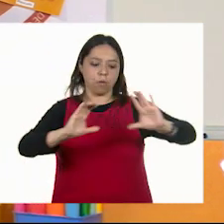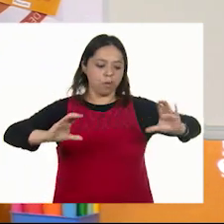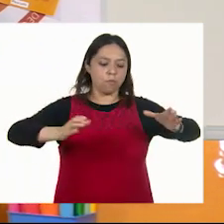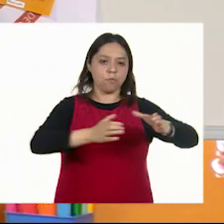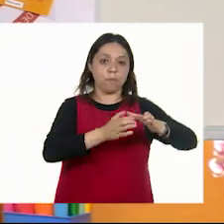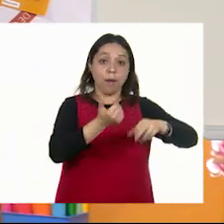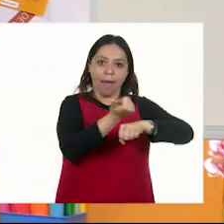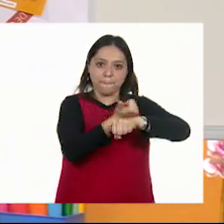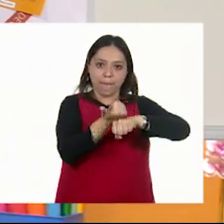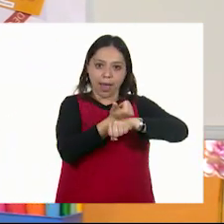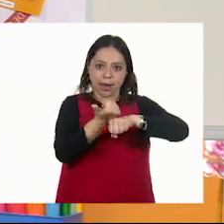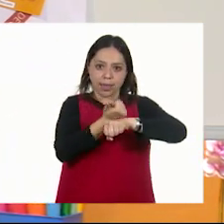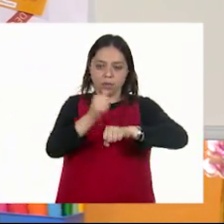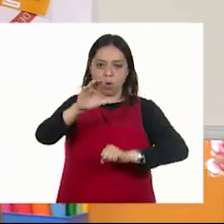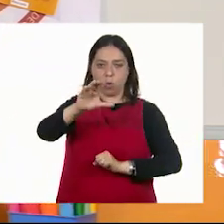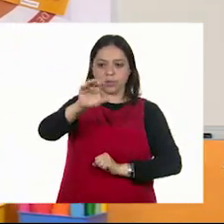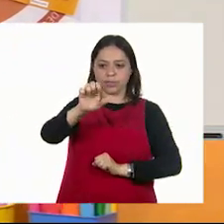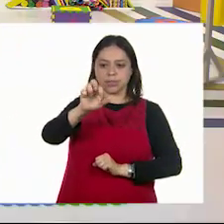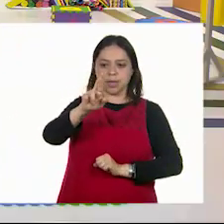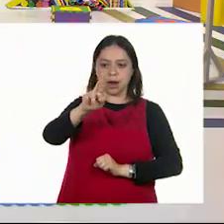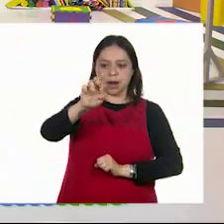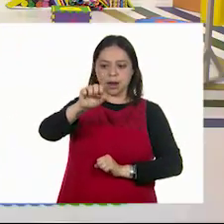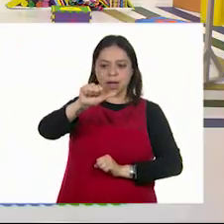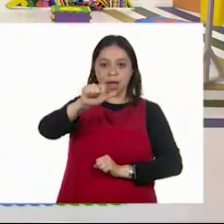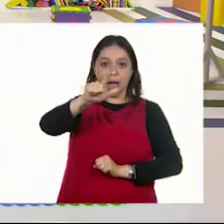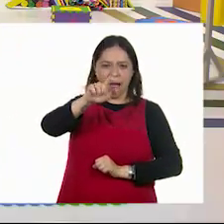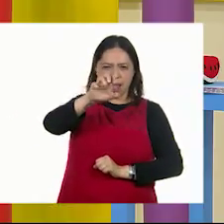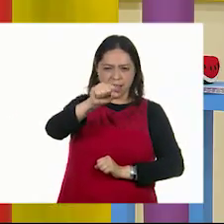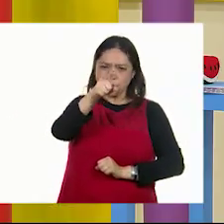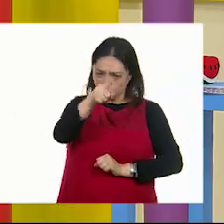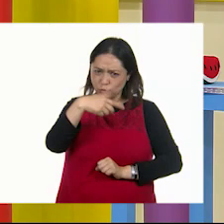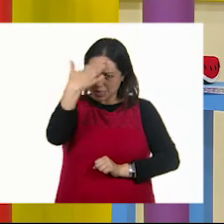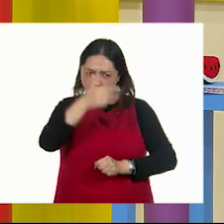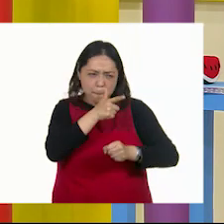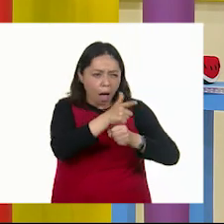Excelente. ¿Ustedes en casa ya lo saben identificar más rápidamente?